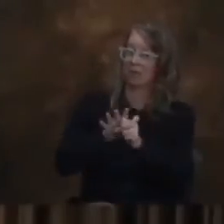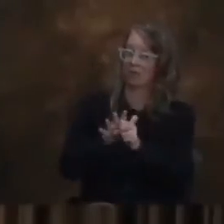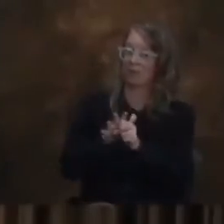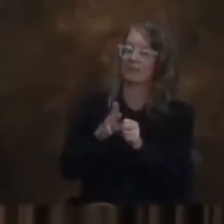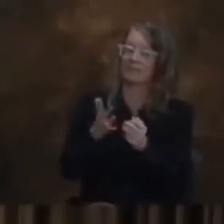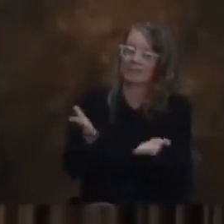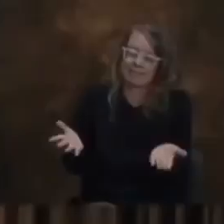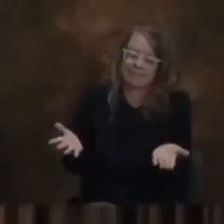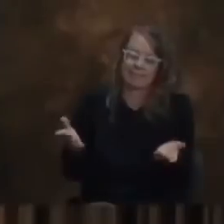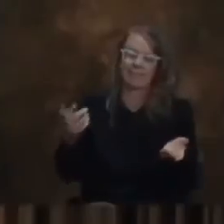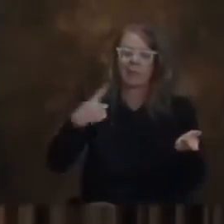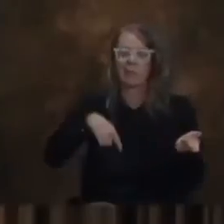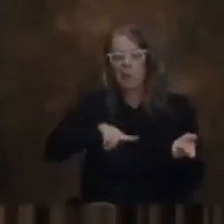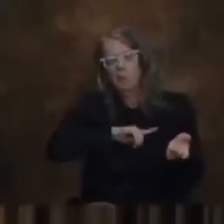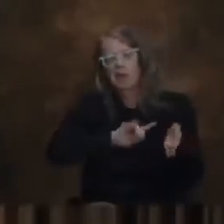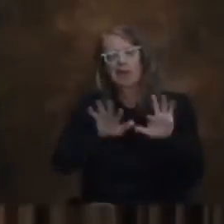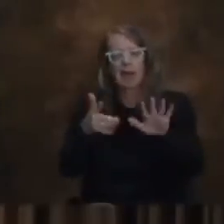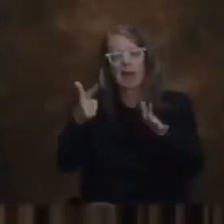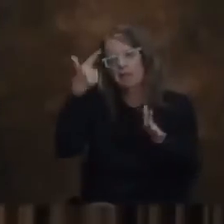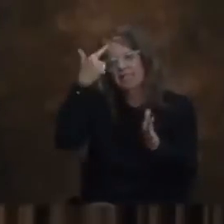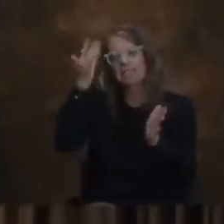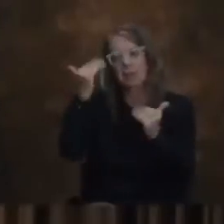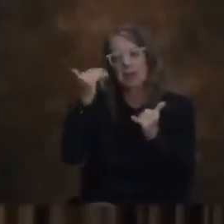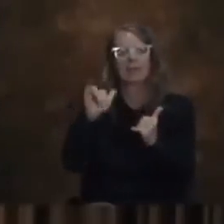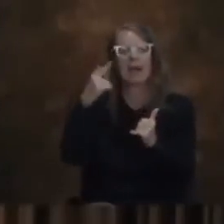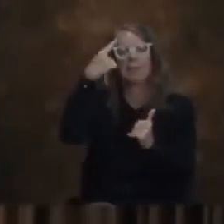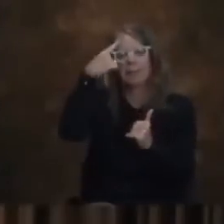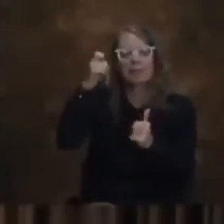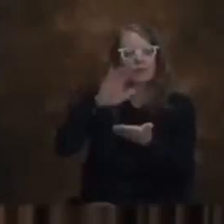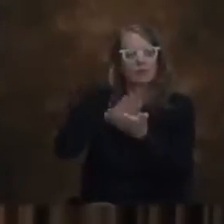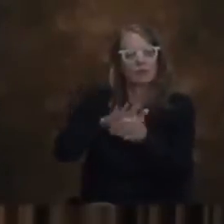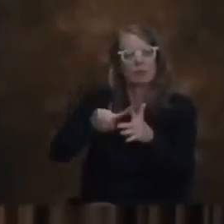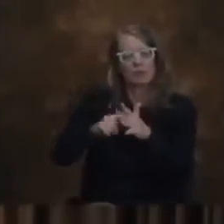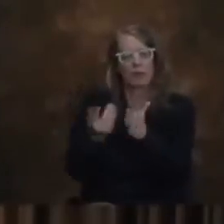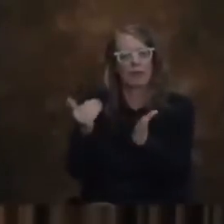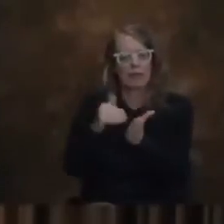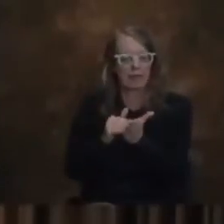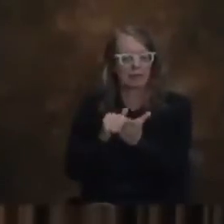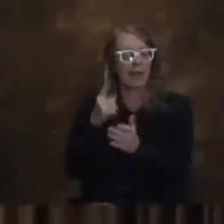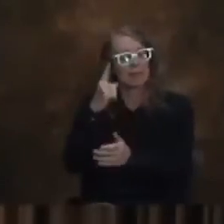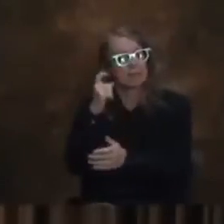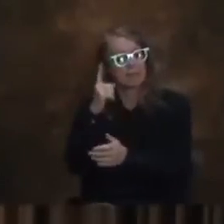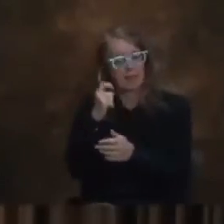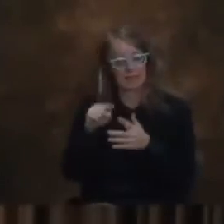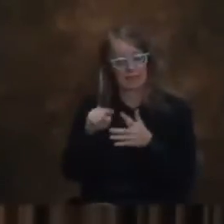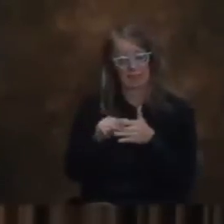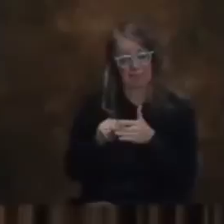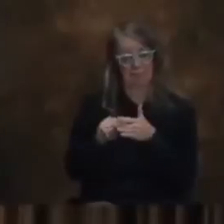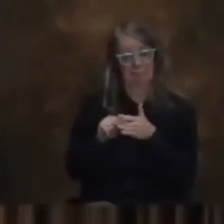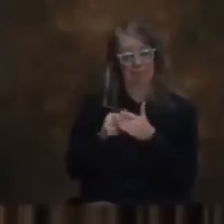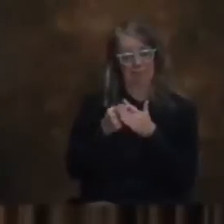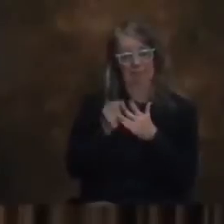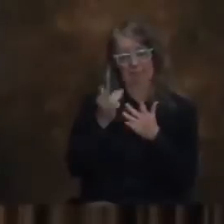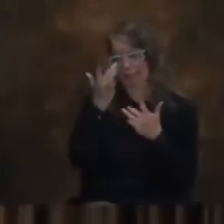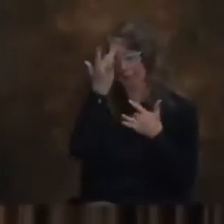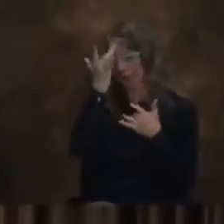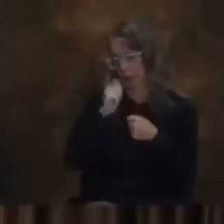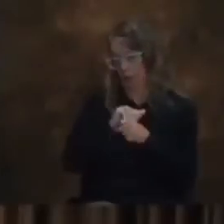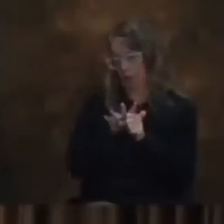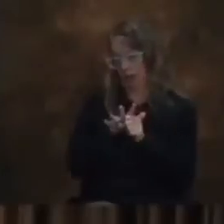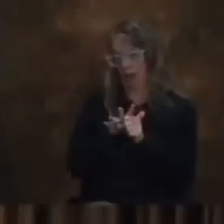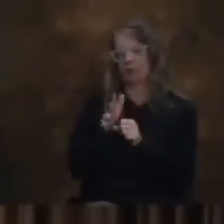pero no es inesperado dado que las escuelas han comenzado nuevamente pero probablemente los primeros casos fueron dado a